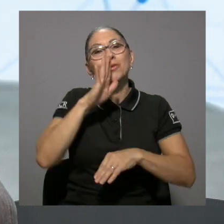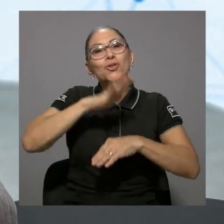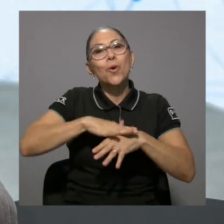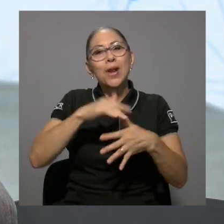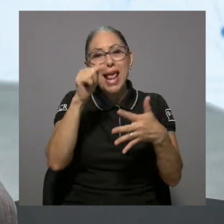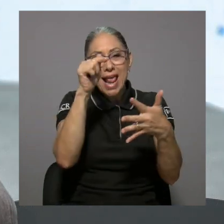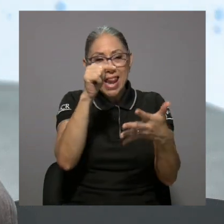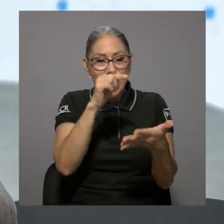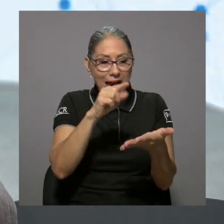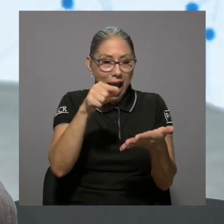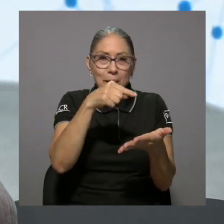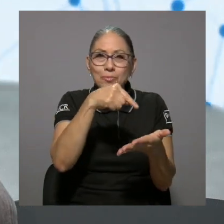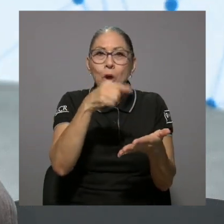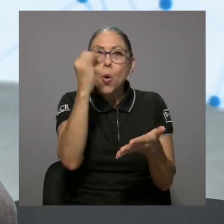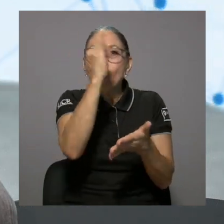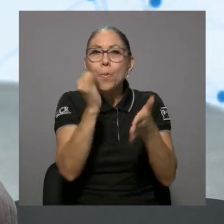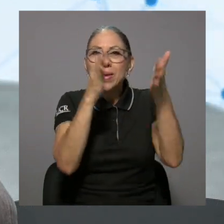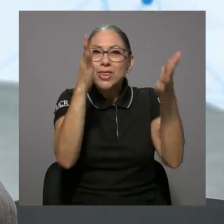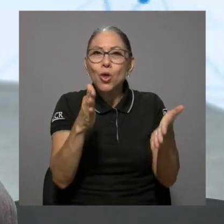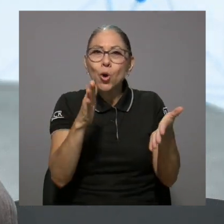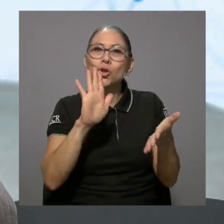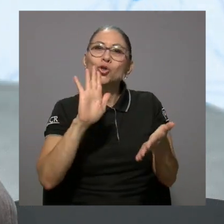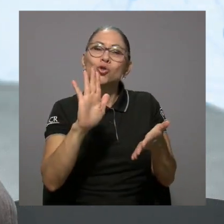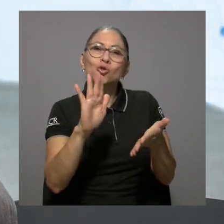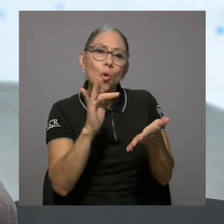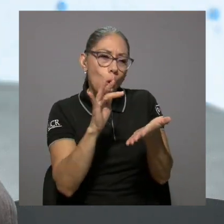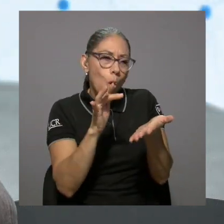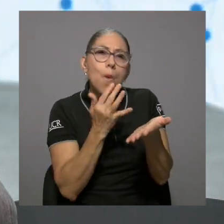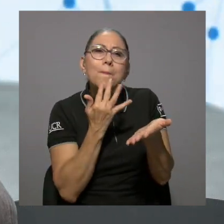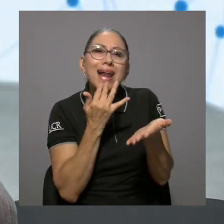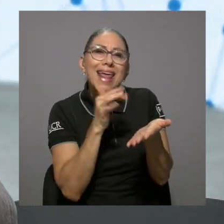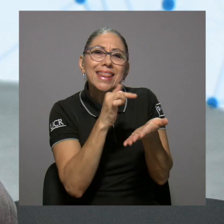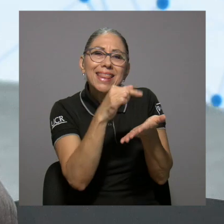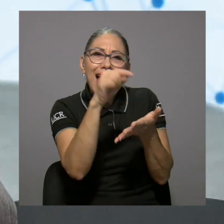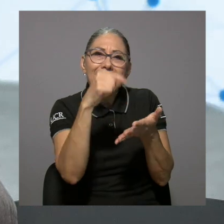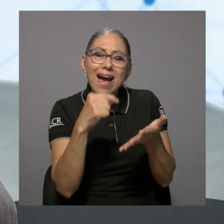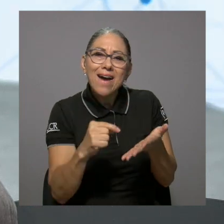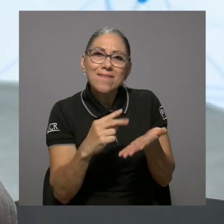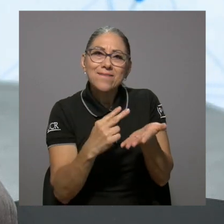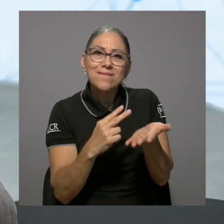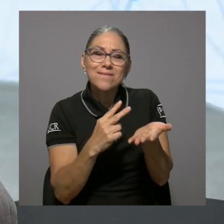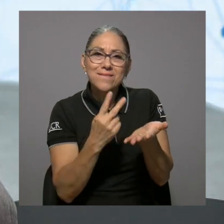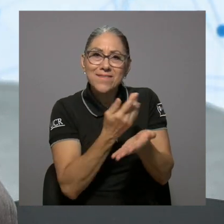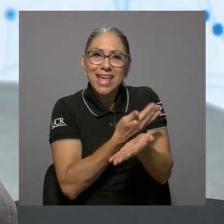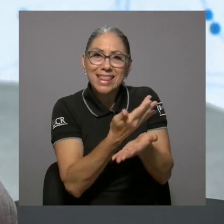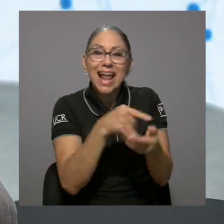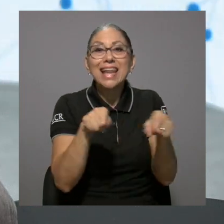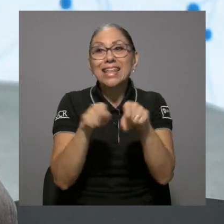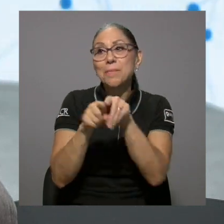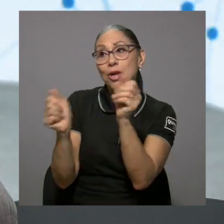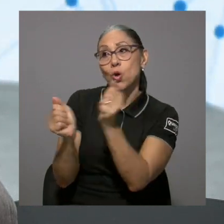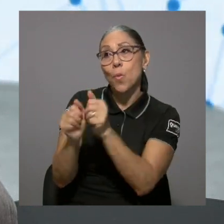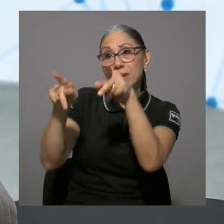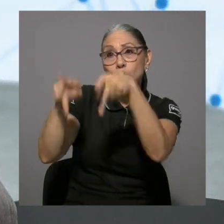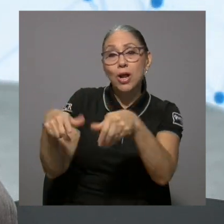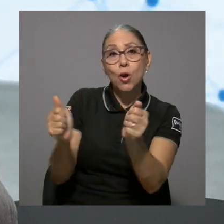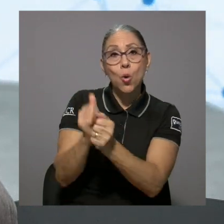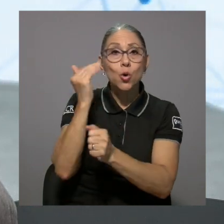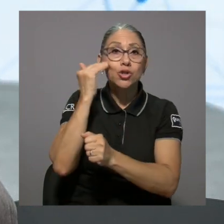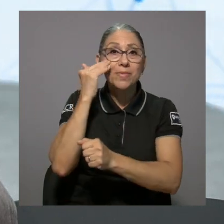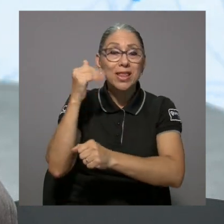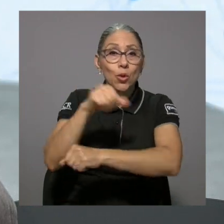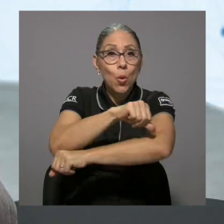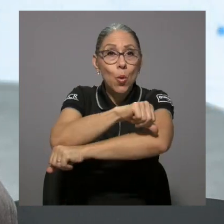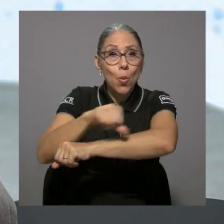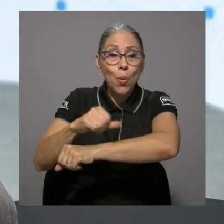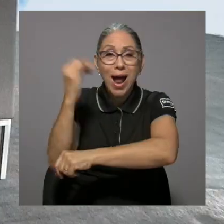de un pintor, ¿verdad? Con la paleta vegetal como ese instrumento tanto científico como artístico de un diseñador del paisaje,